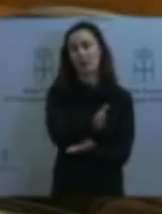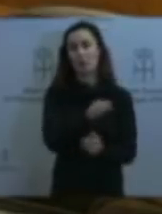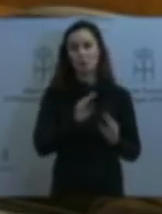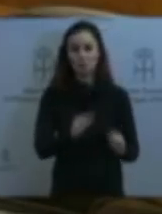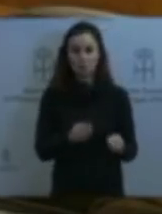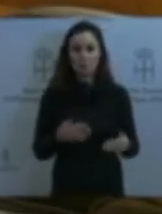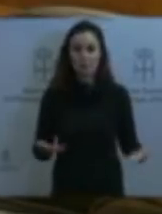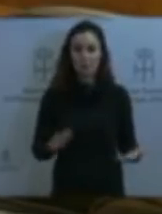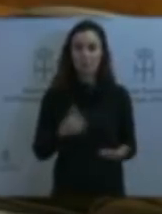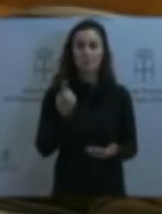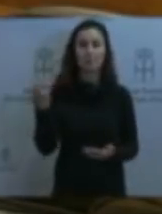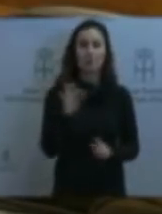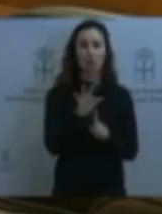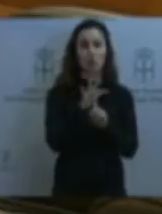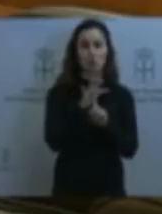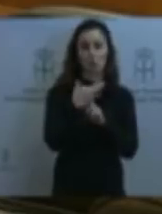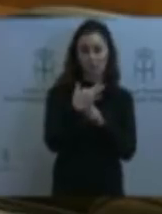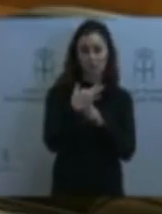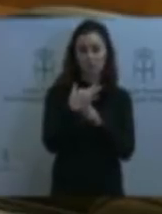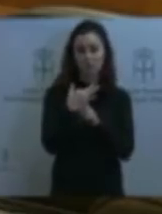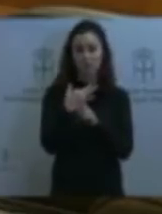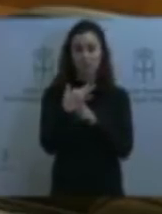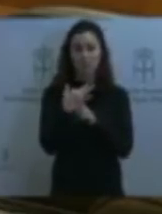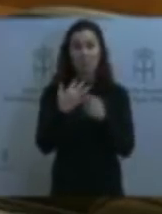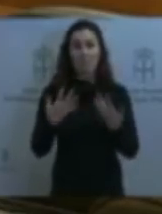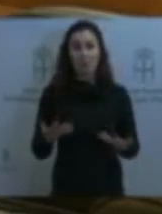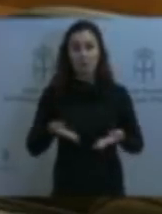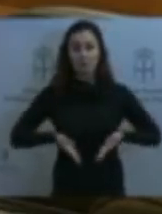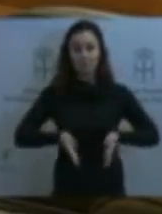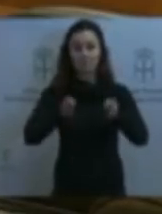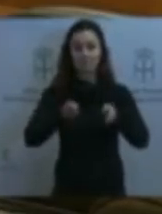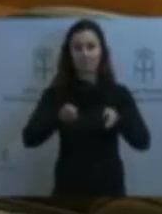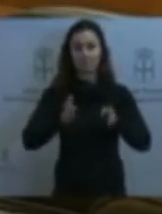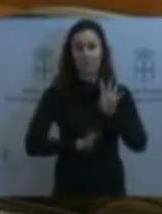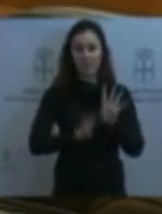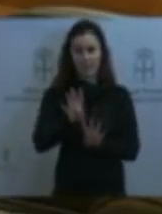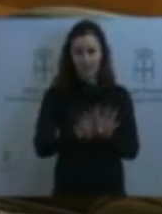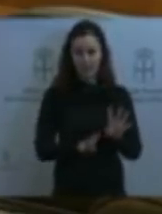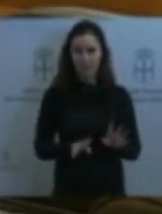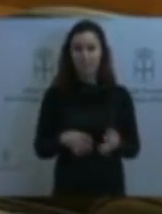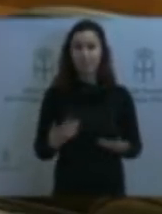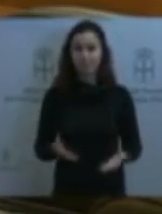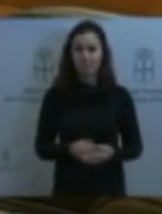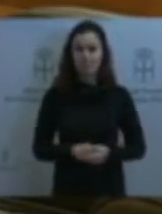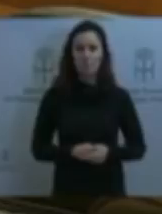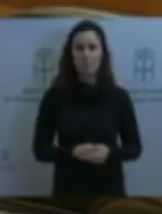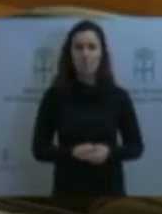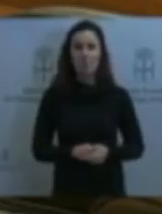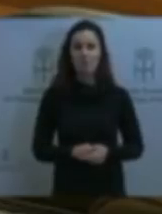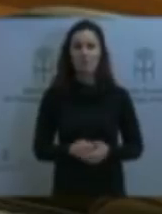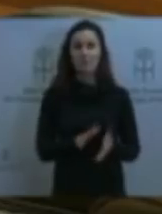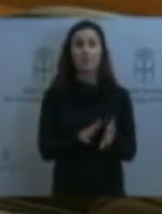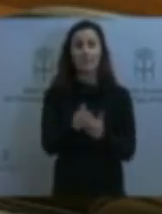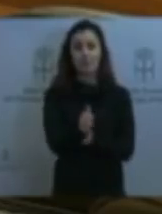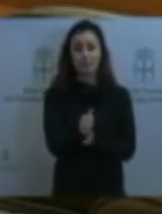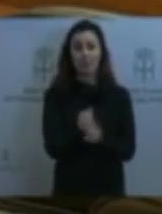la situación del corredor del Narcea. Da servicio prioritario a 18.000